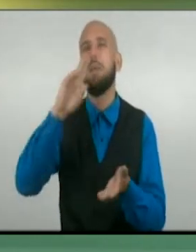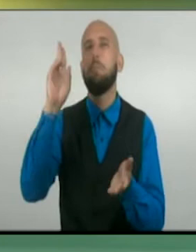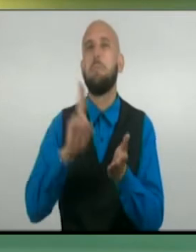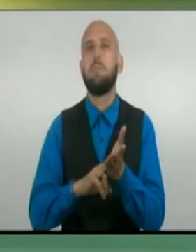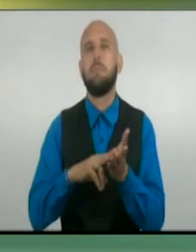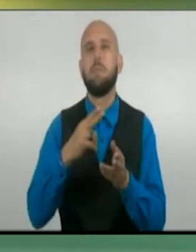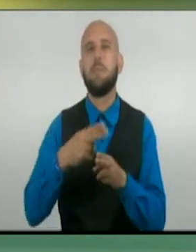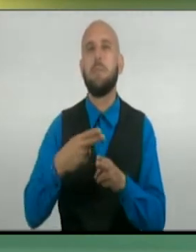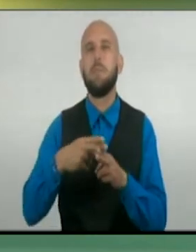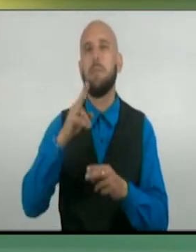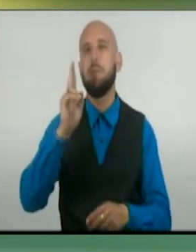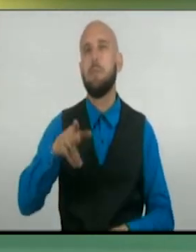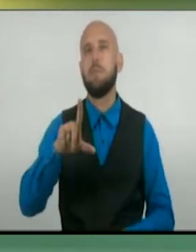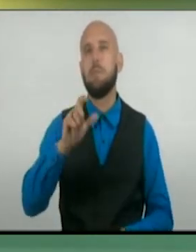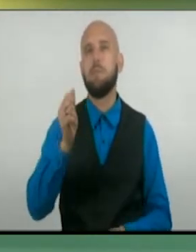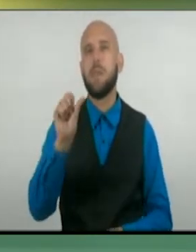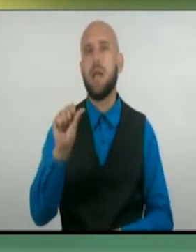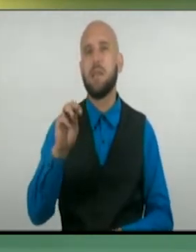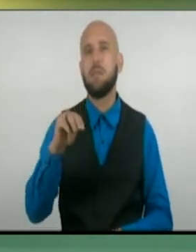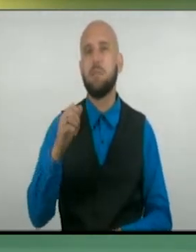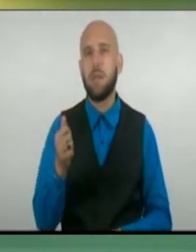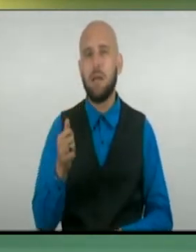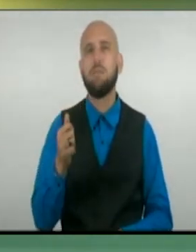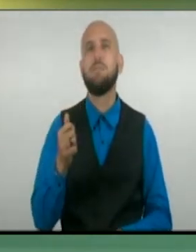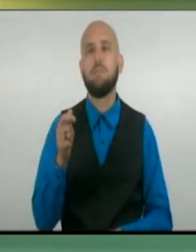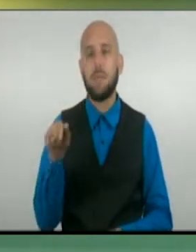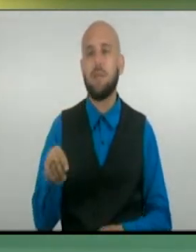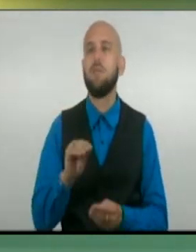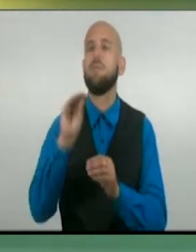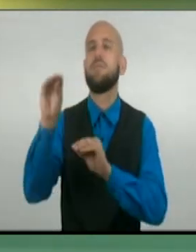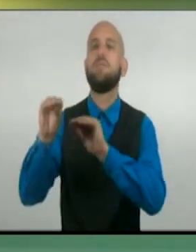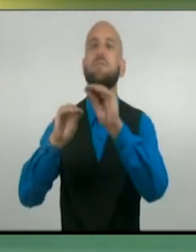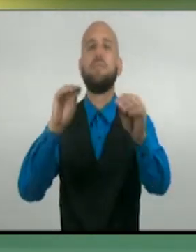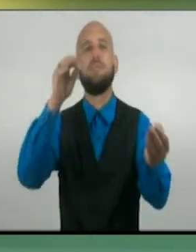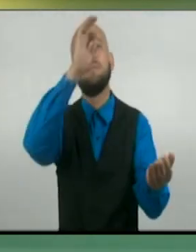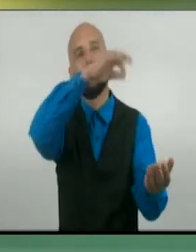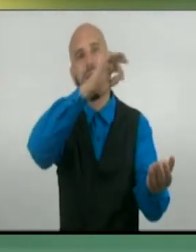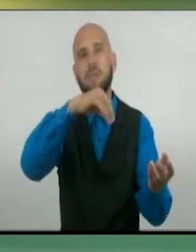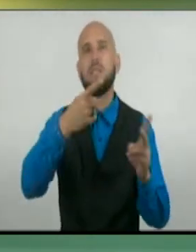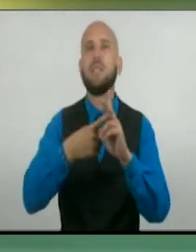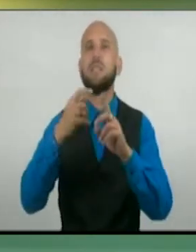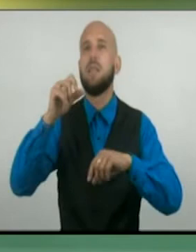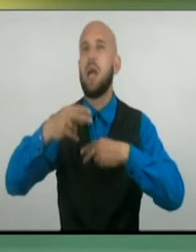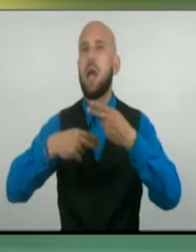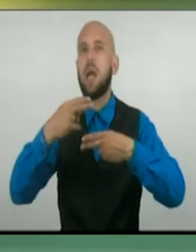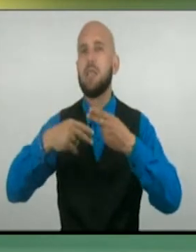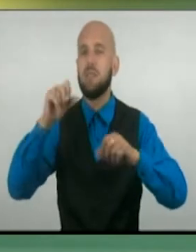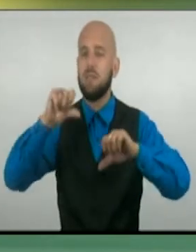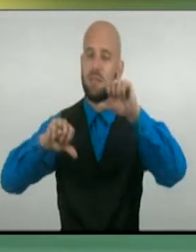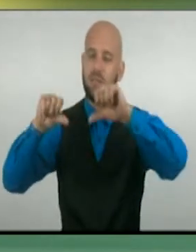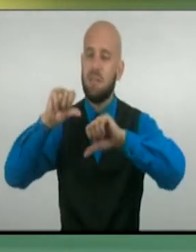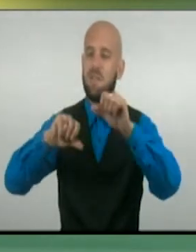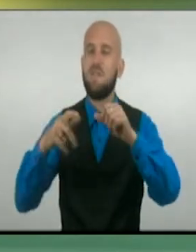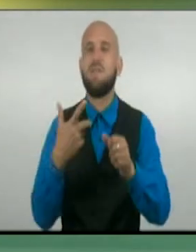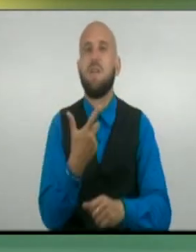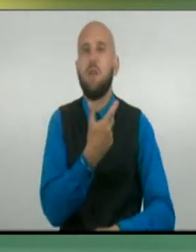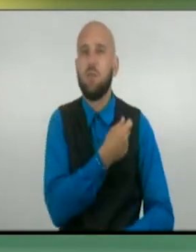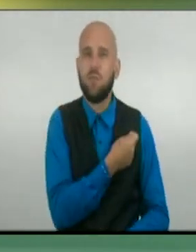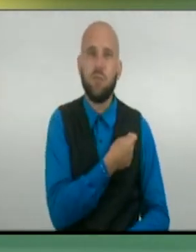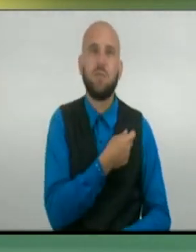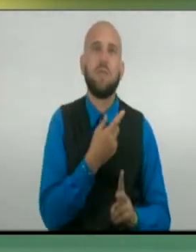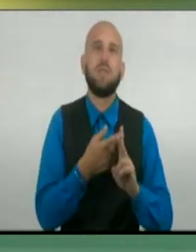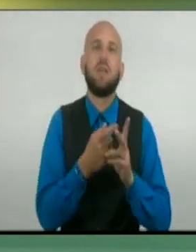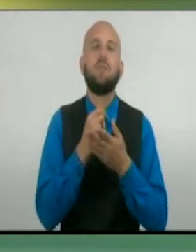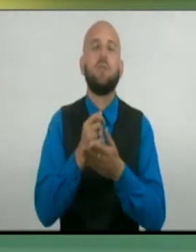se transfundió a pacientes que tenían hobbie pero también se hicieron vacunas y también con ese plasma y ayudaron a los